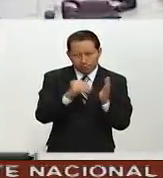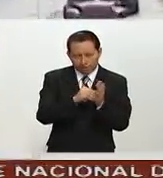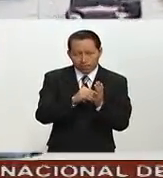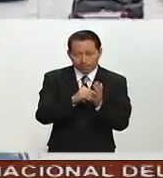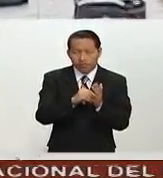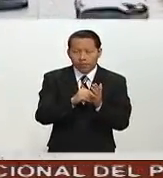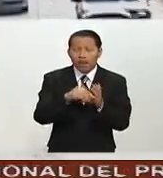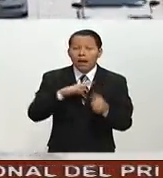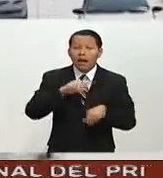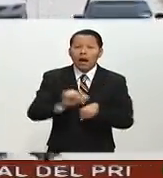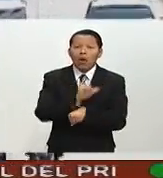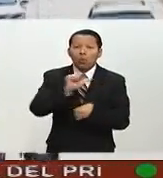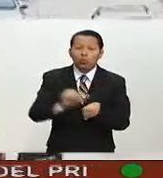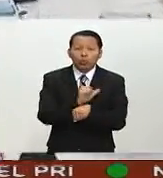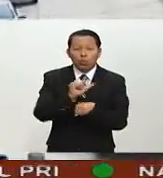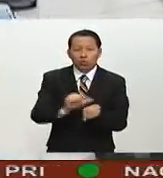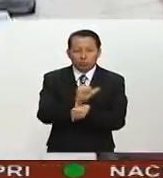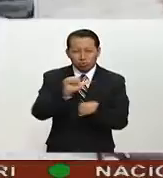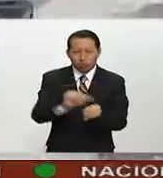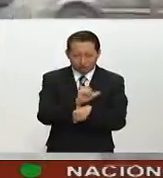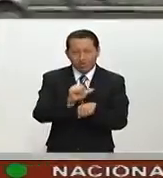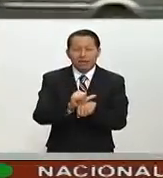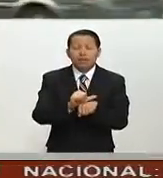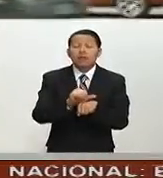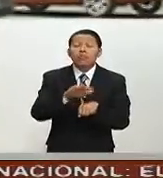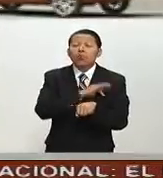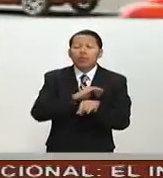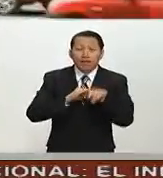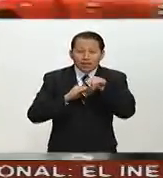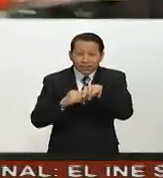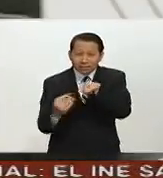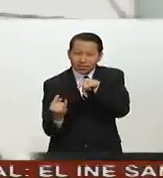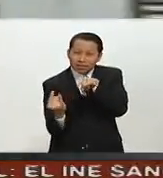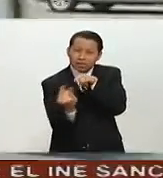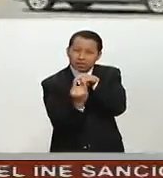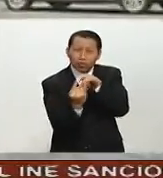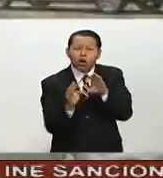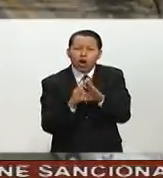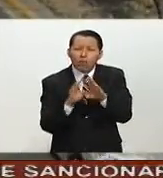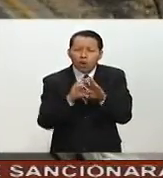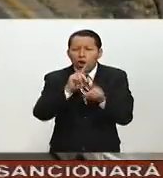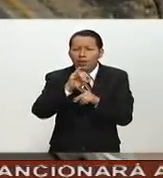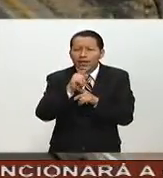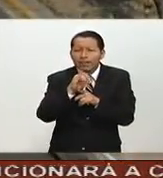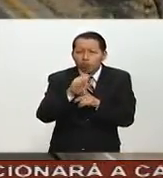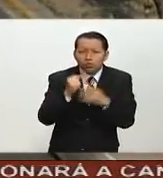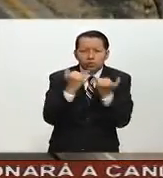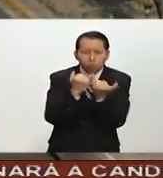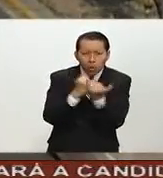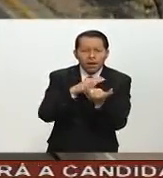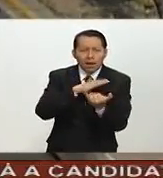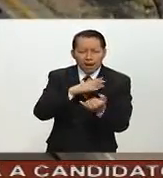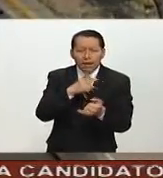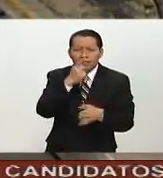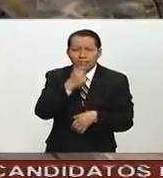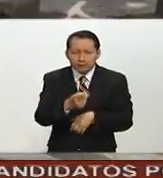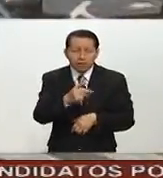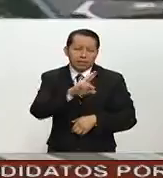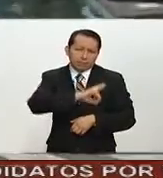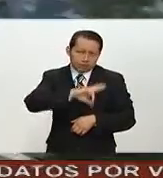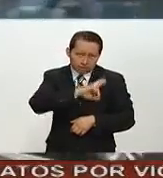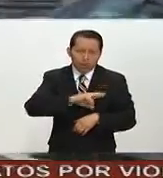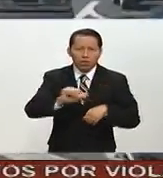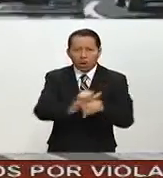Para los automóviles, las placas de la parte delantera contendrán los dígitos, así como la denominación de transporte privado,